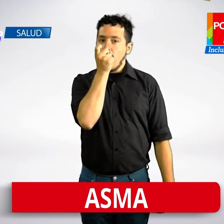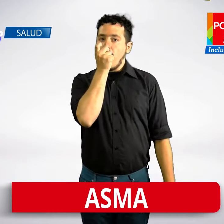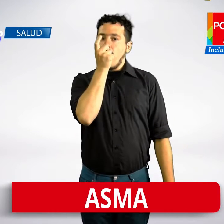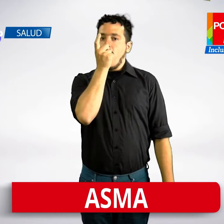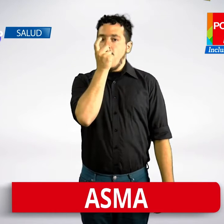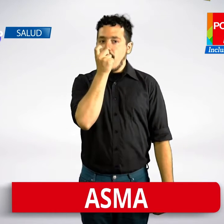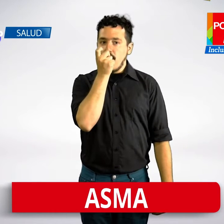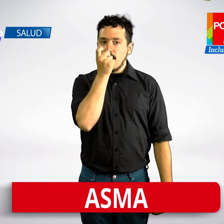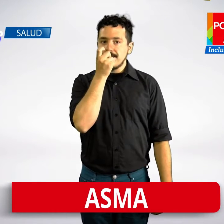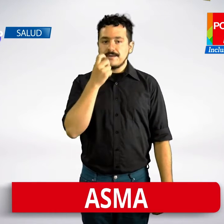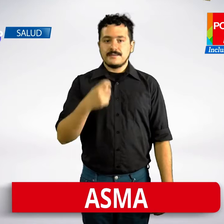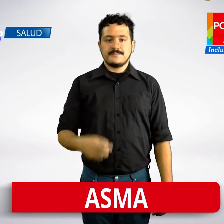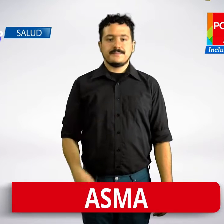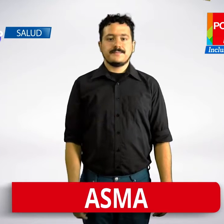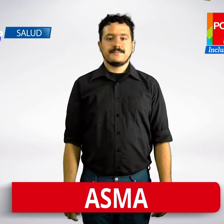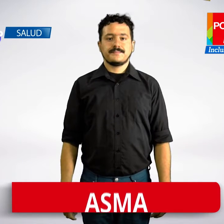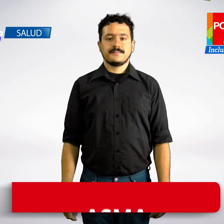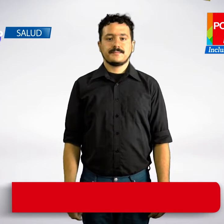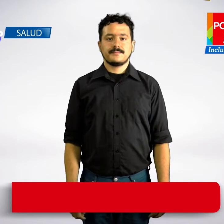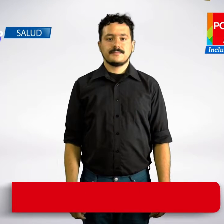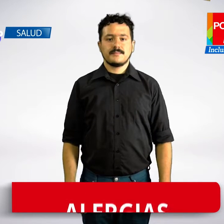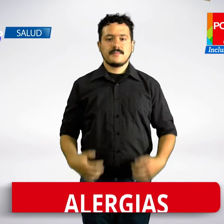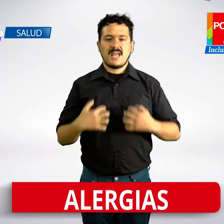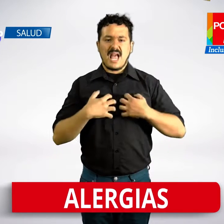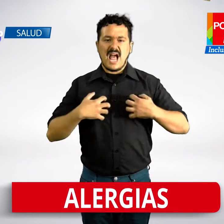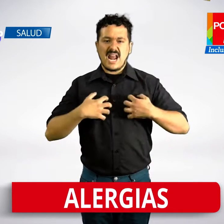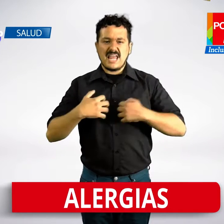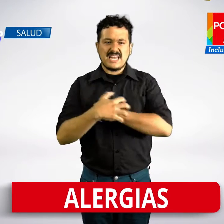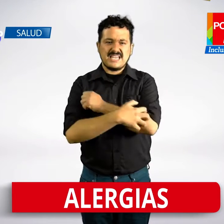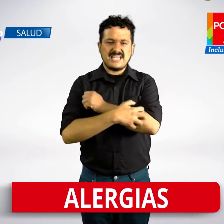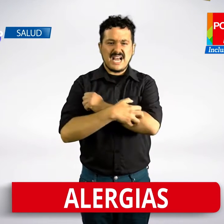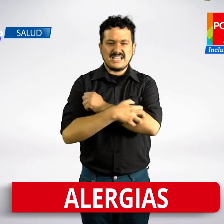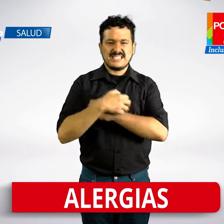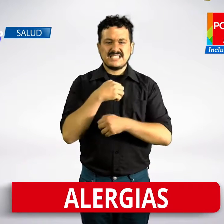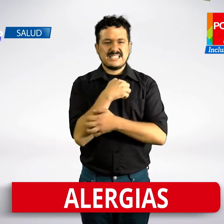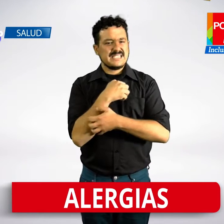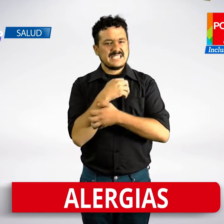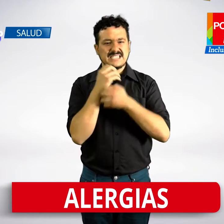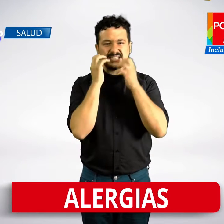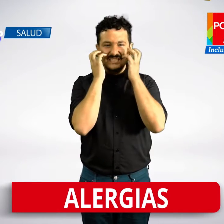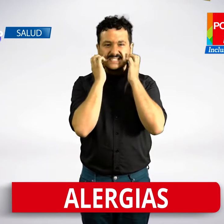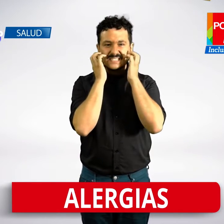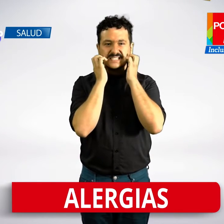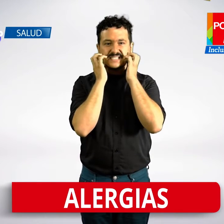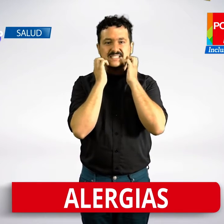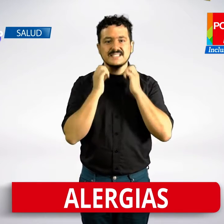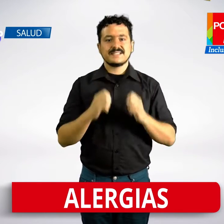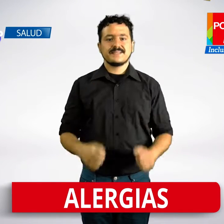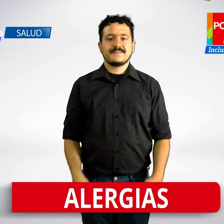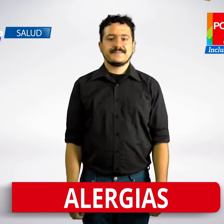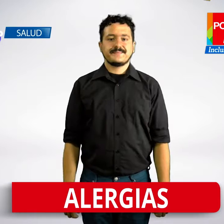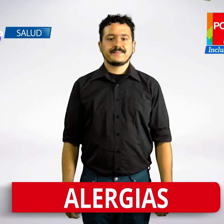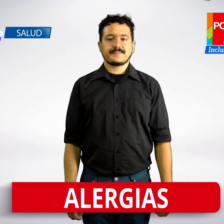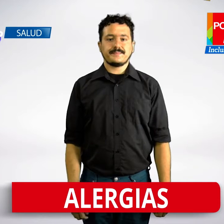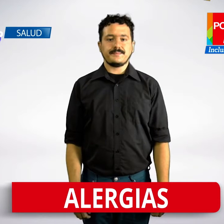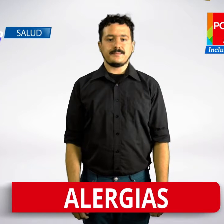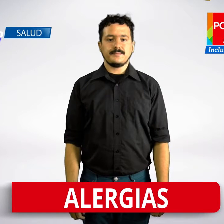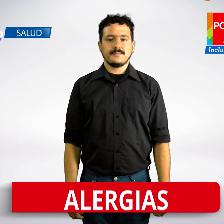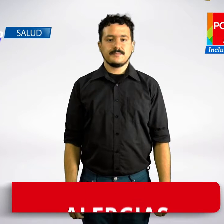Asma. Alergias.